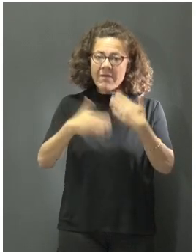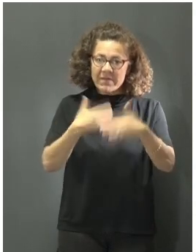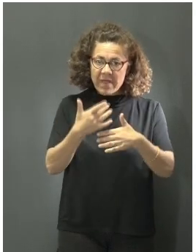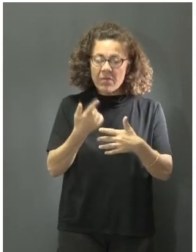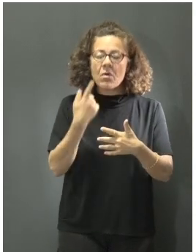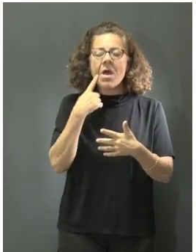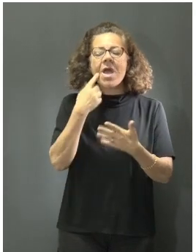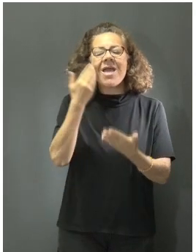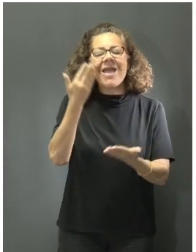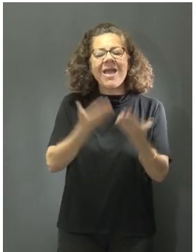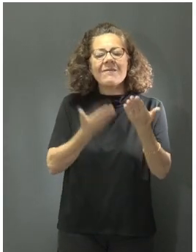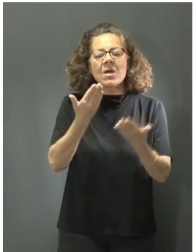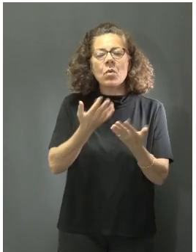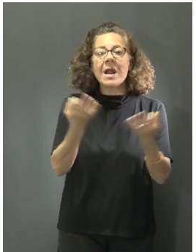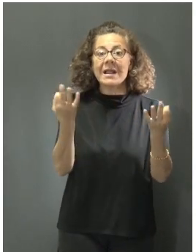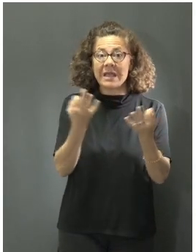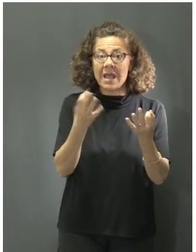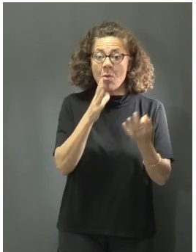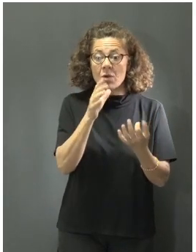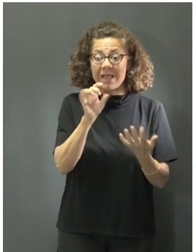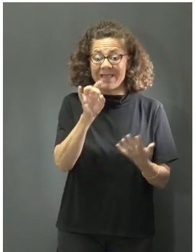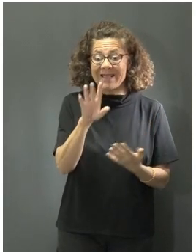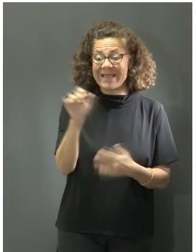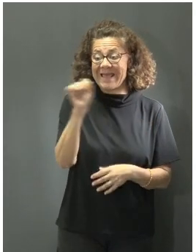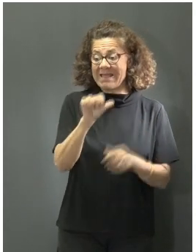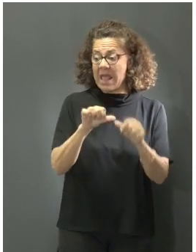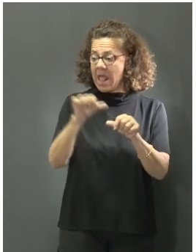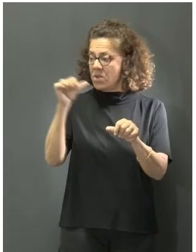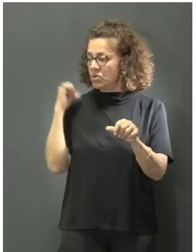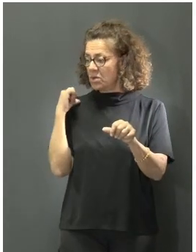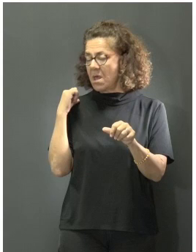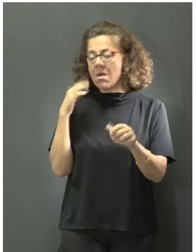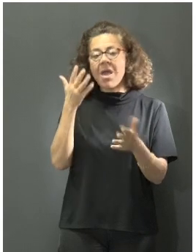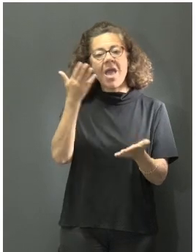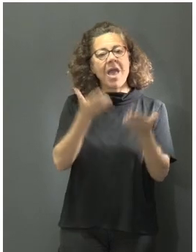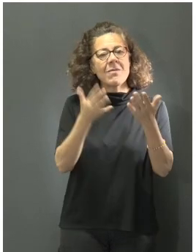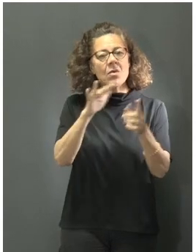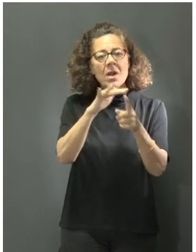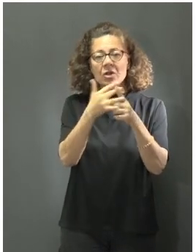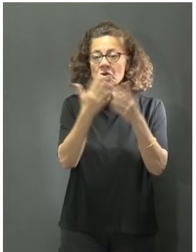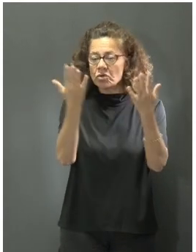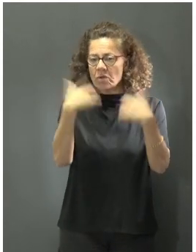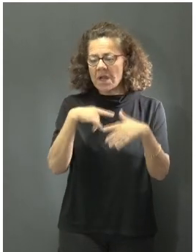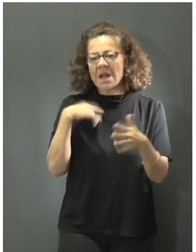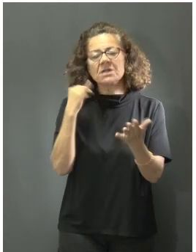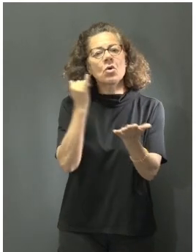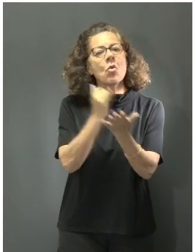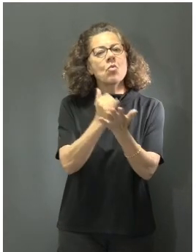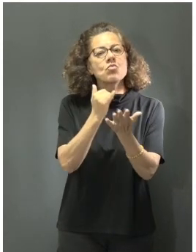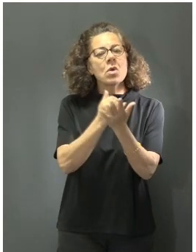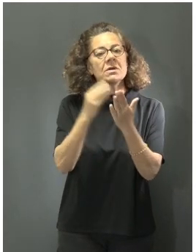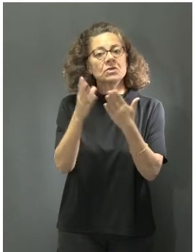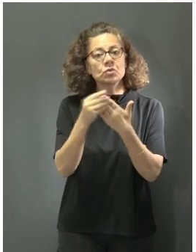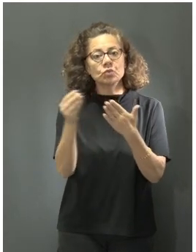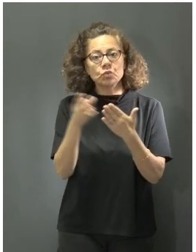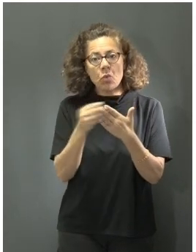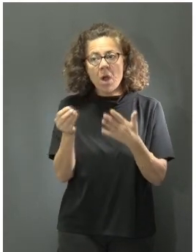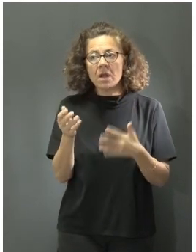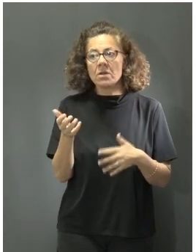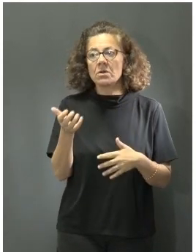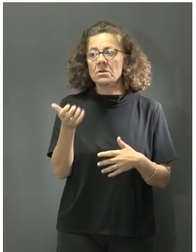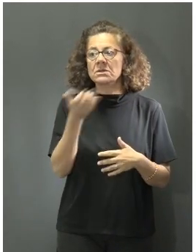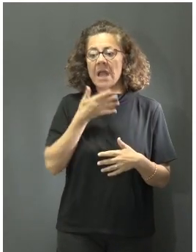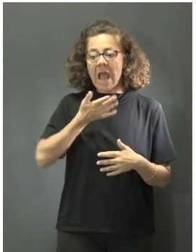evaluar, porque hace 15 años no se hablaba de evaluar entornos. Eran las pruebas de usuario que había cuando